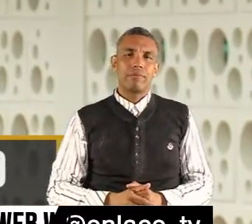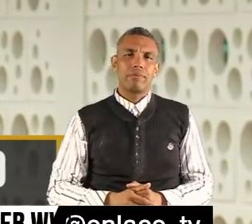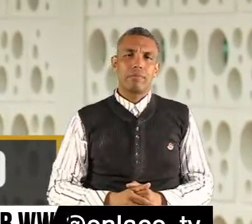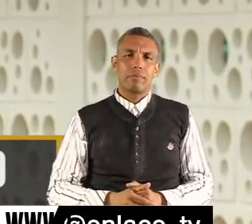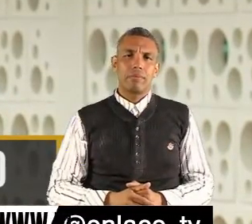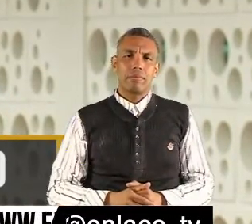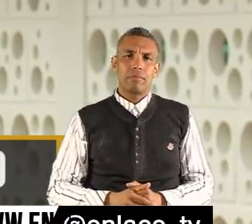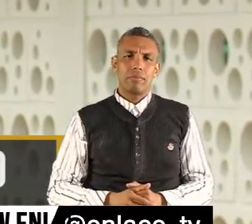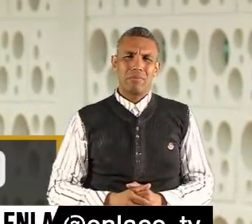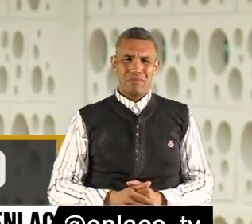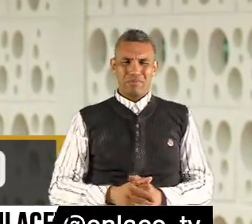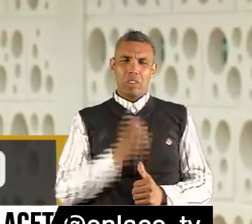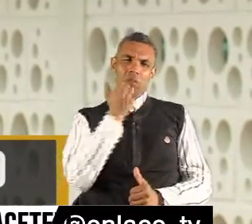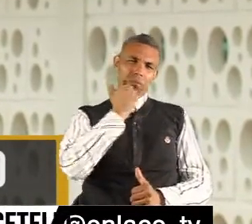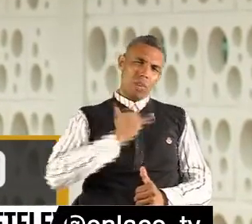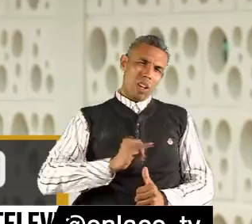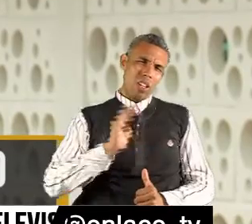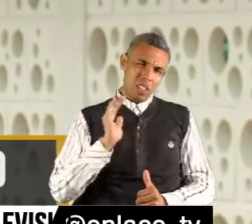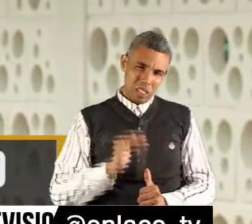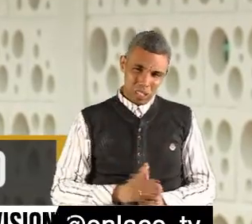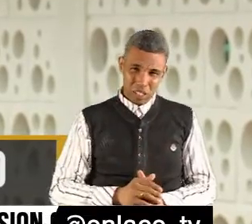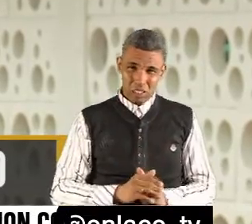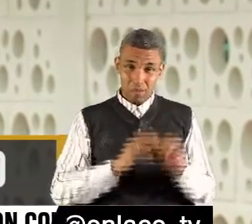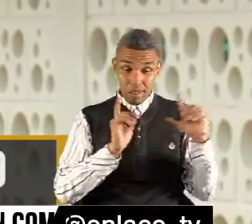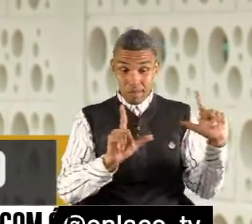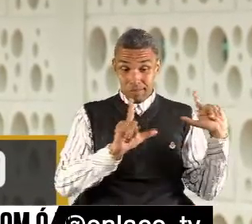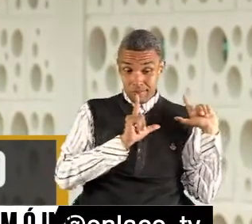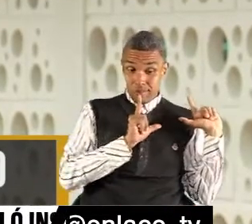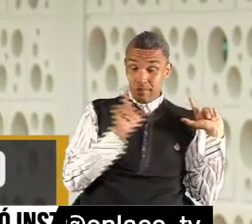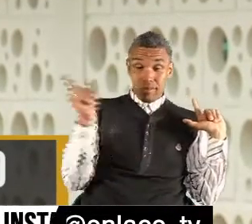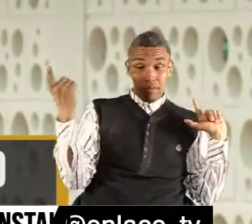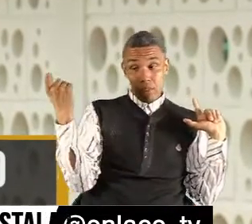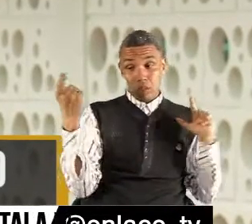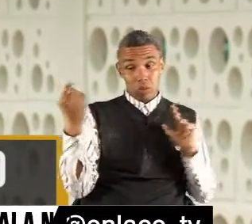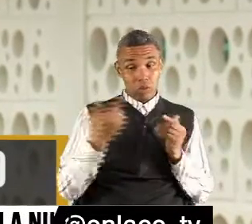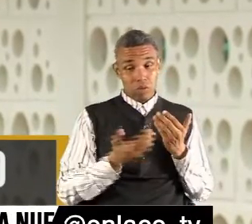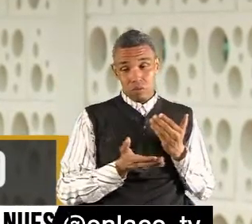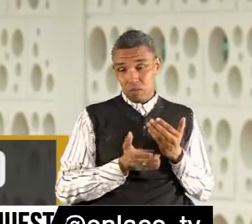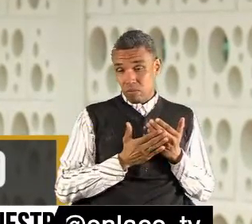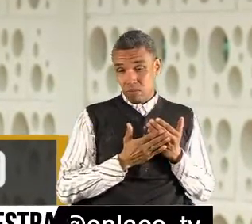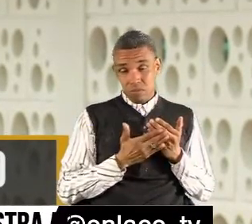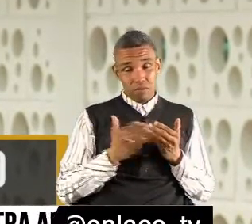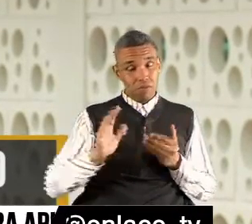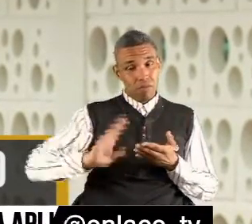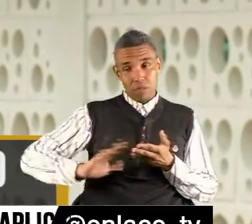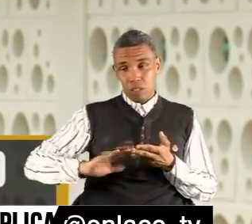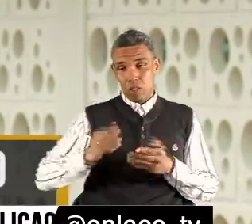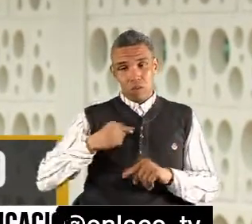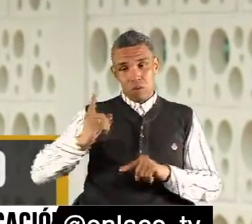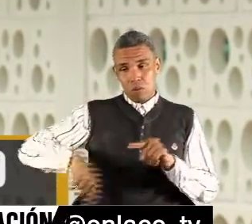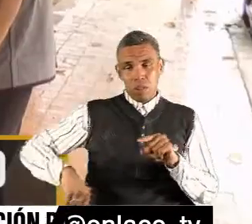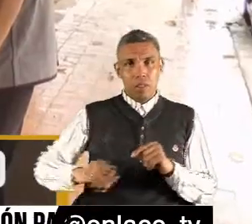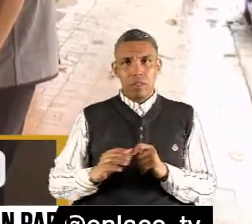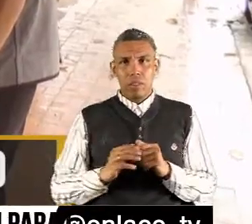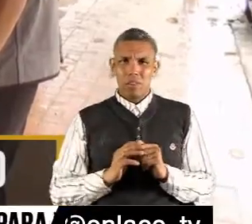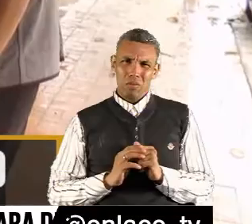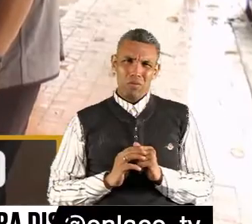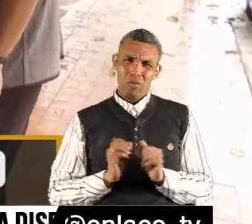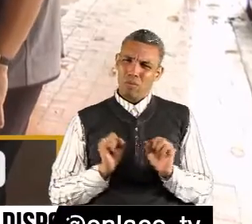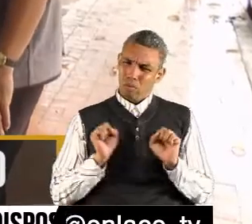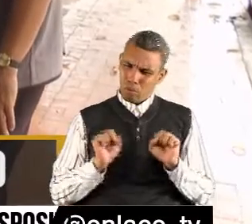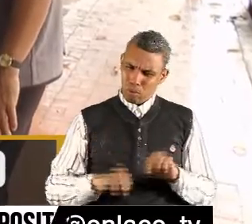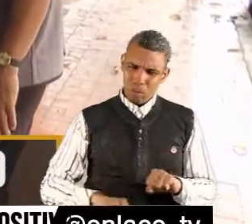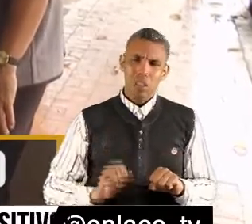sea preparada, como dicen que se necesita para ser profesor, a mí me parece que el gobierno debía de